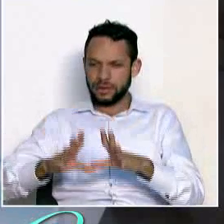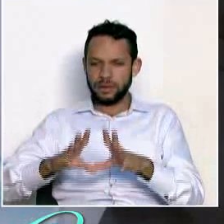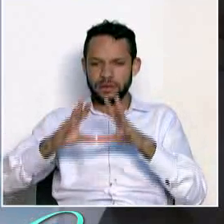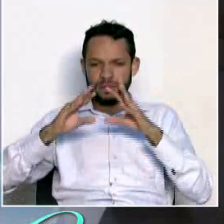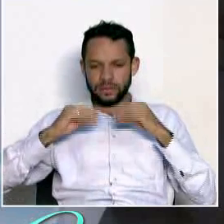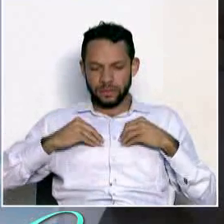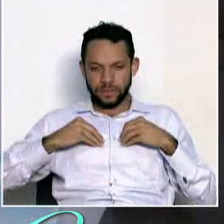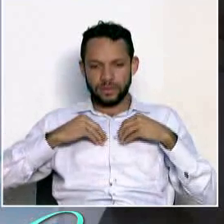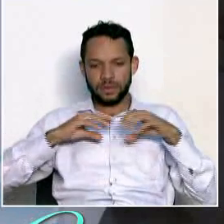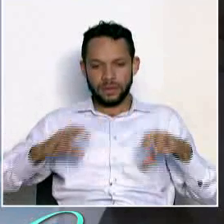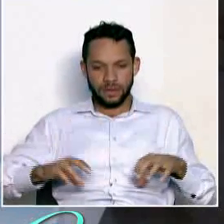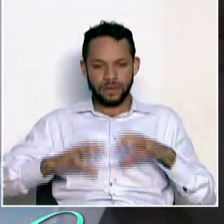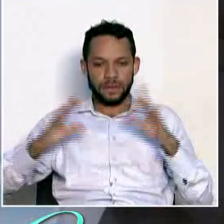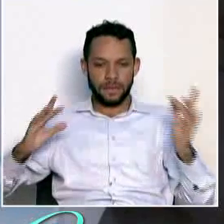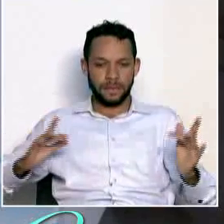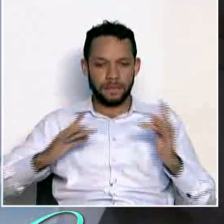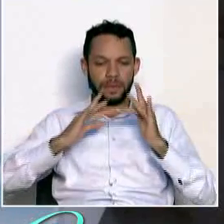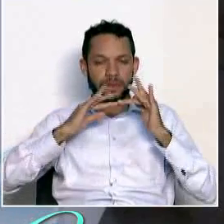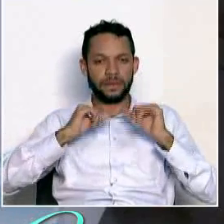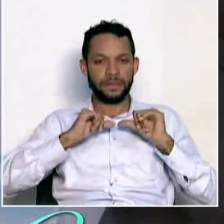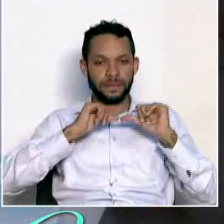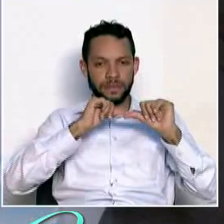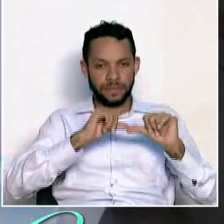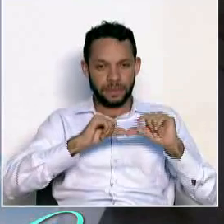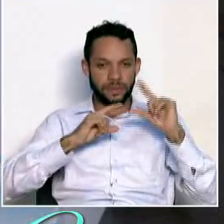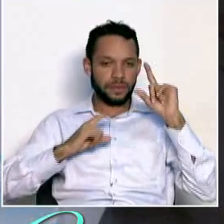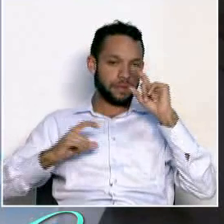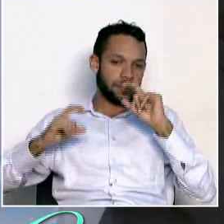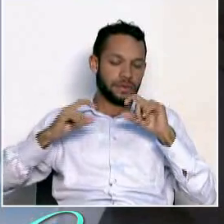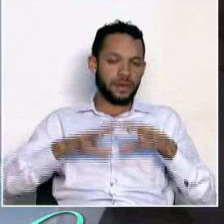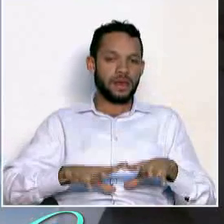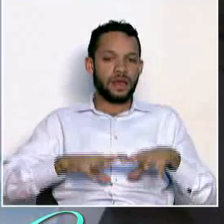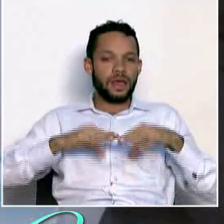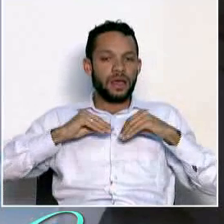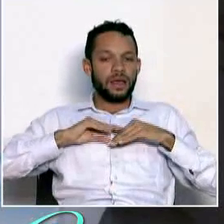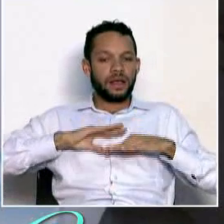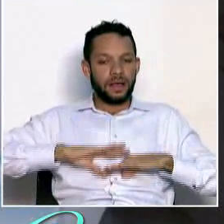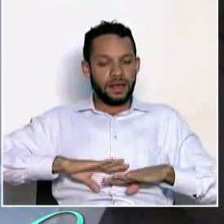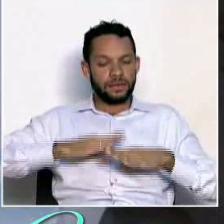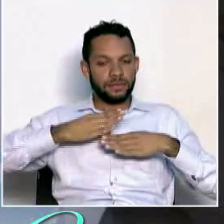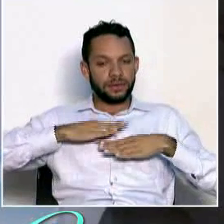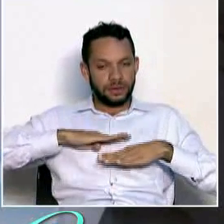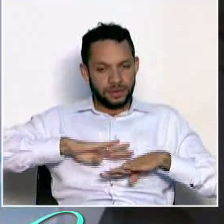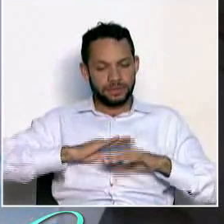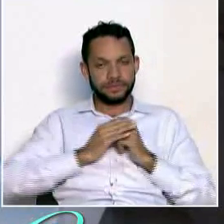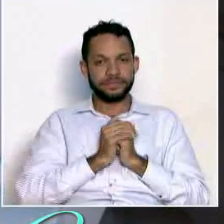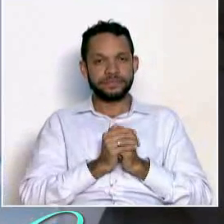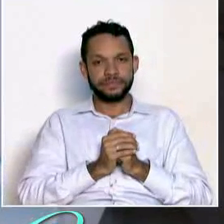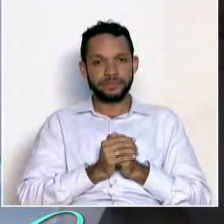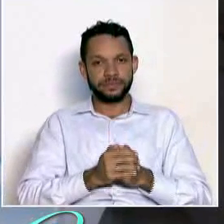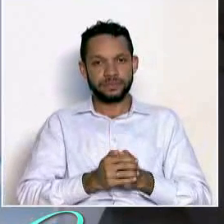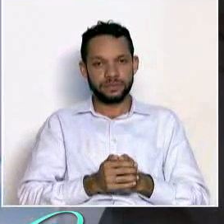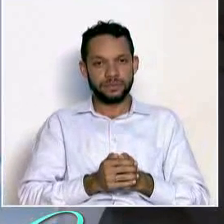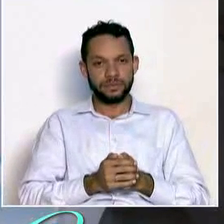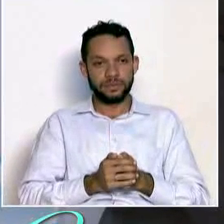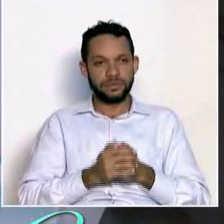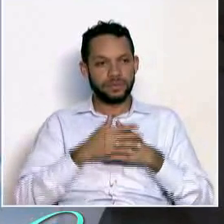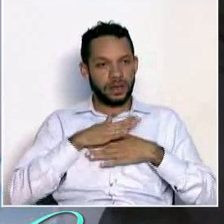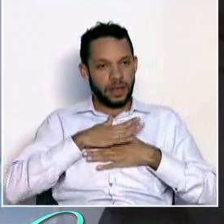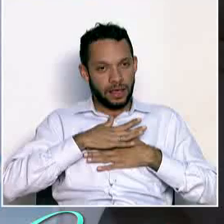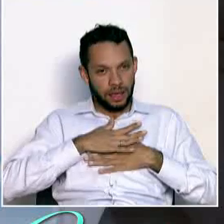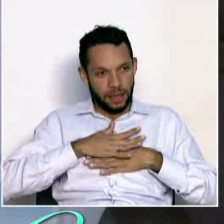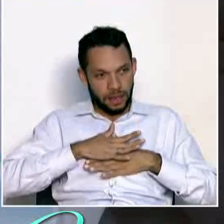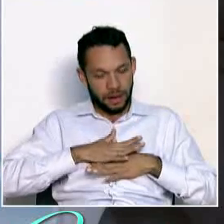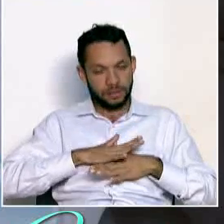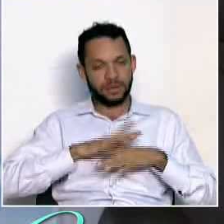en todos tus estudios. Descansa más tranquila y profundamente. Descansa más